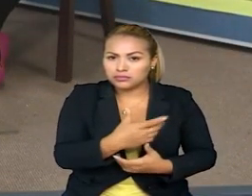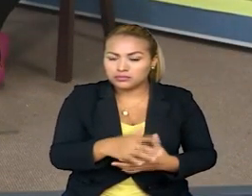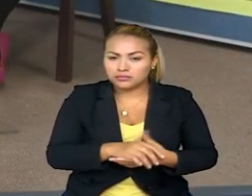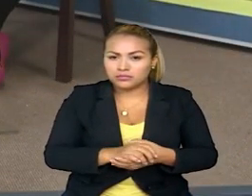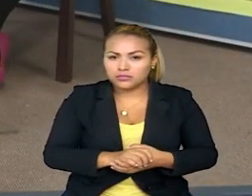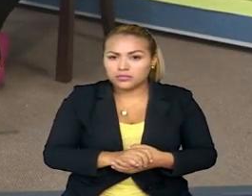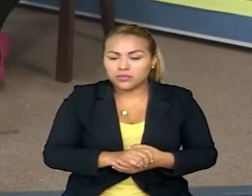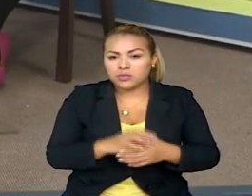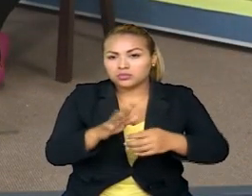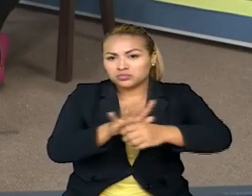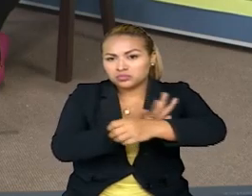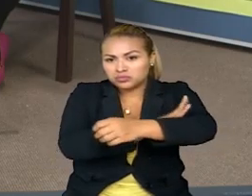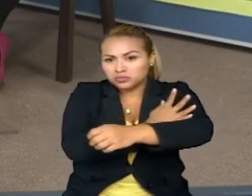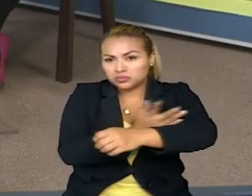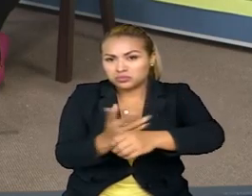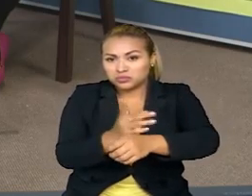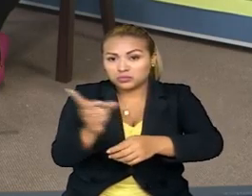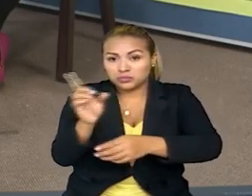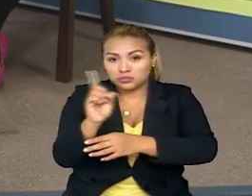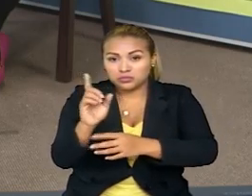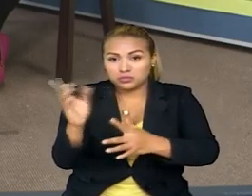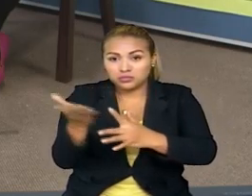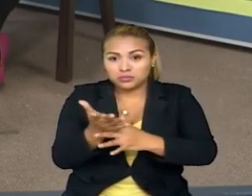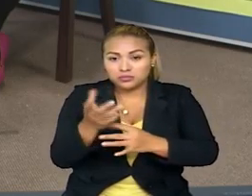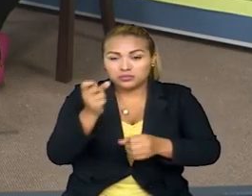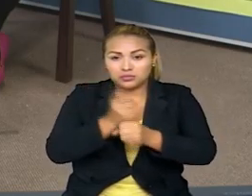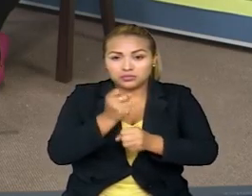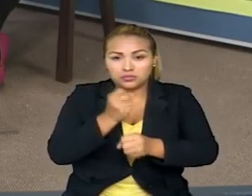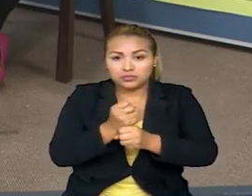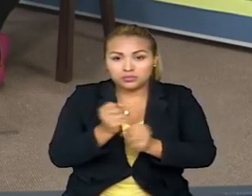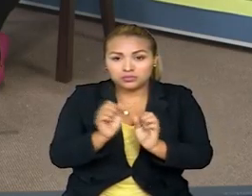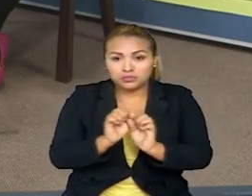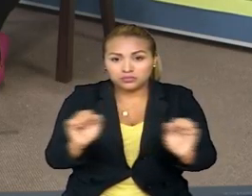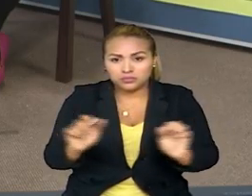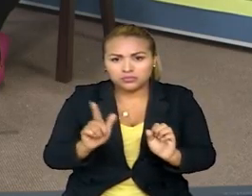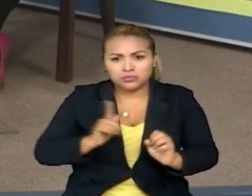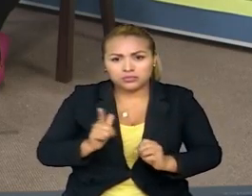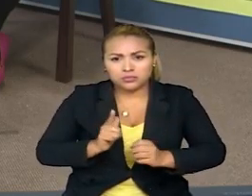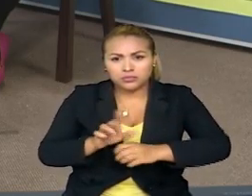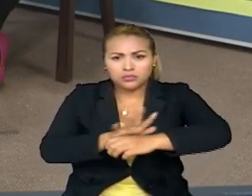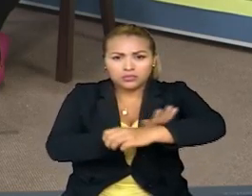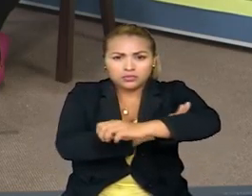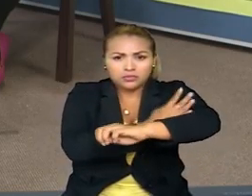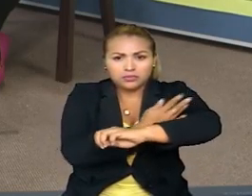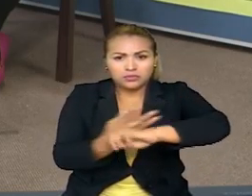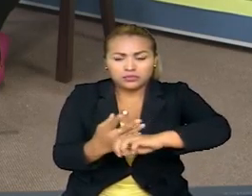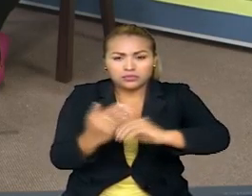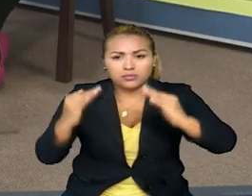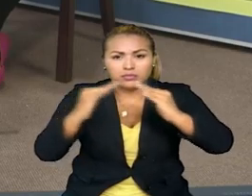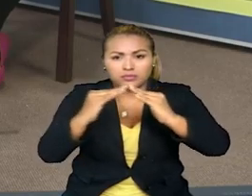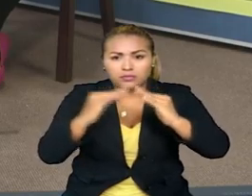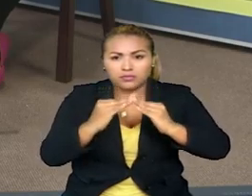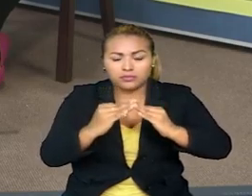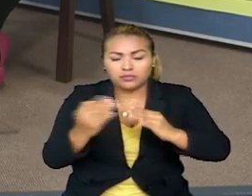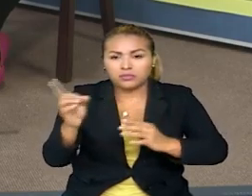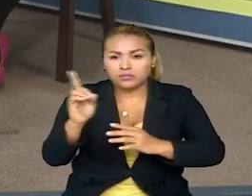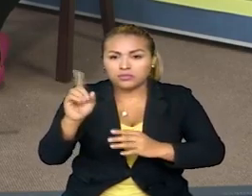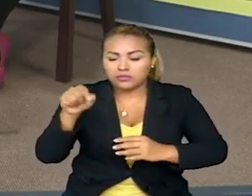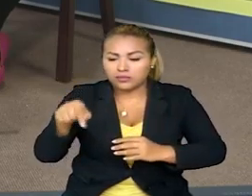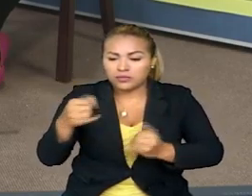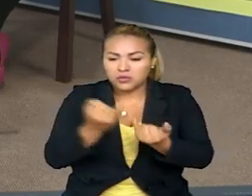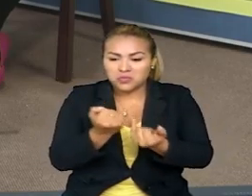y donde parte de las tareas de los niños es que ellos tengan un huerto en el hogar en donde ellos siempre en la